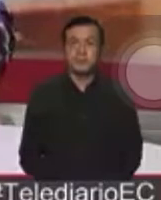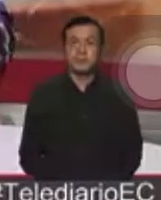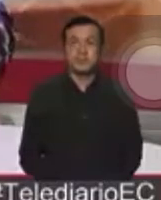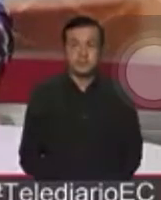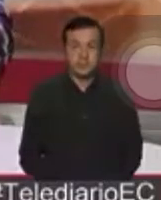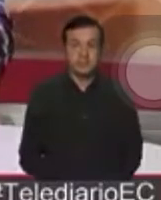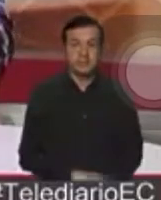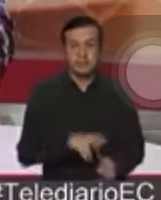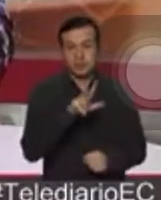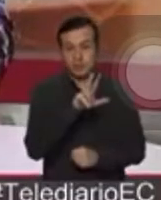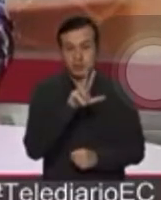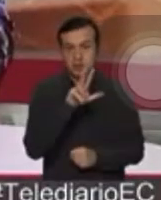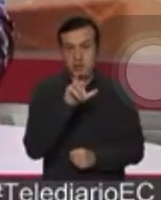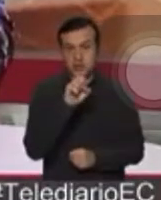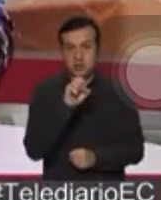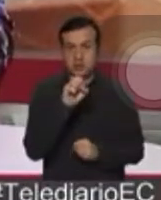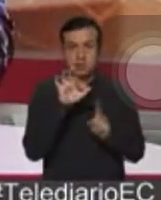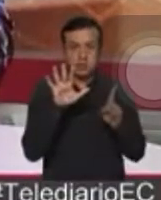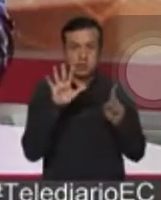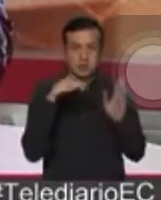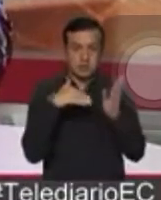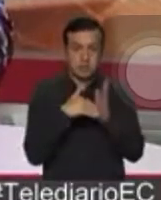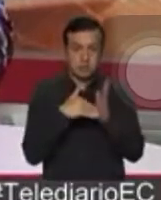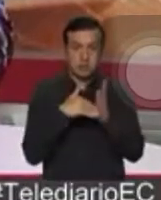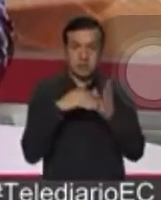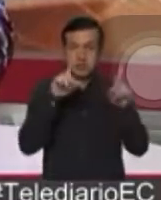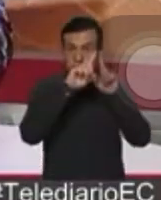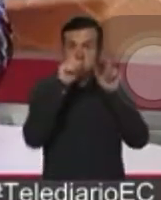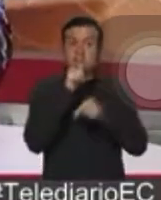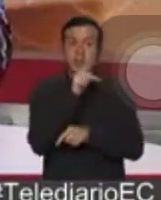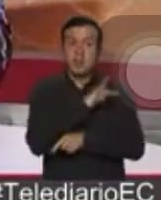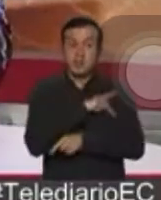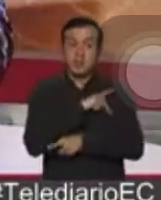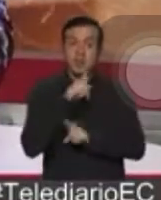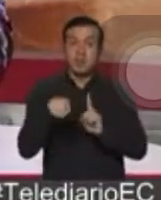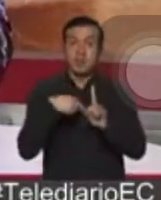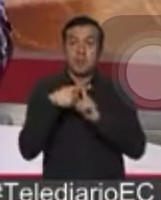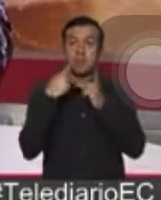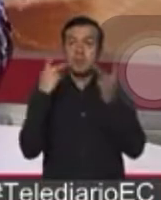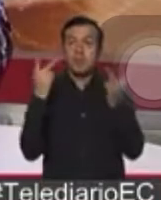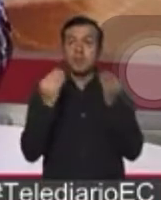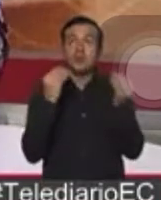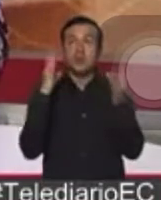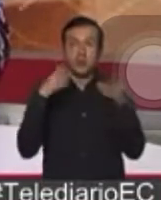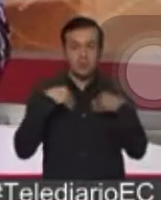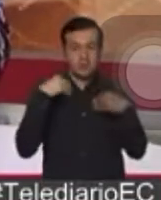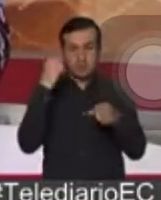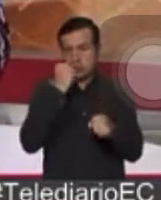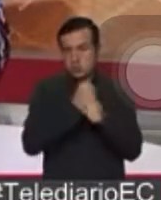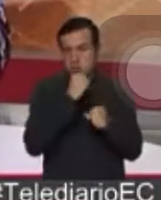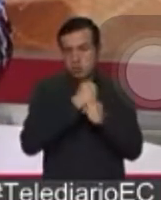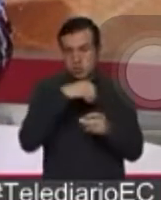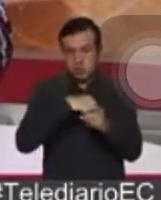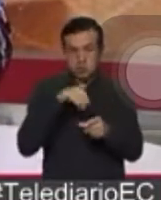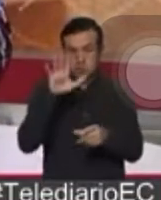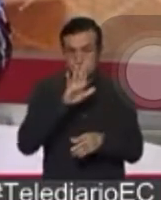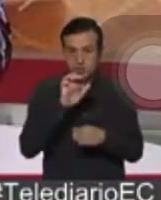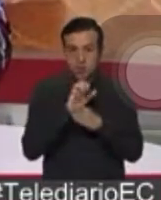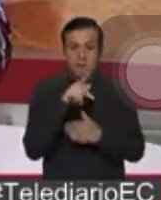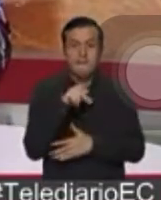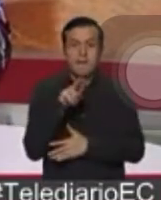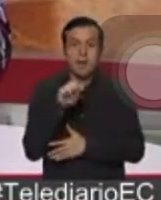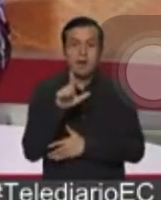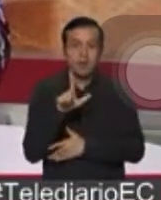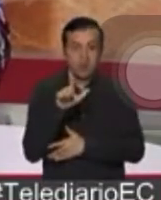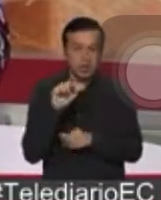Más de 306 mil personas, tanto en el sector privado como en el público, se acogieron al teletrabajo en el país. Paul Murillo,